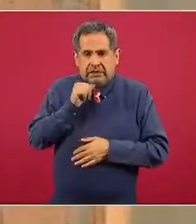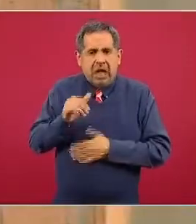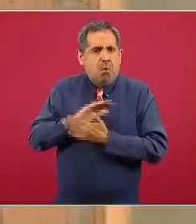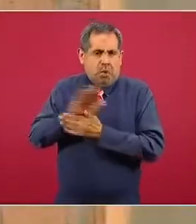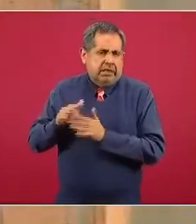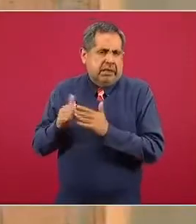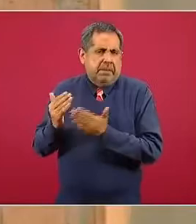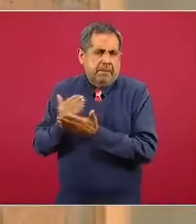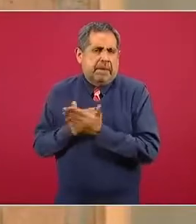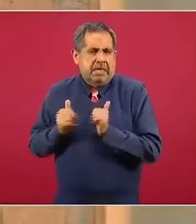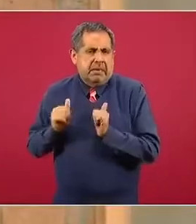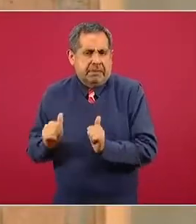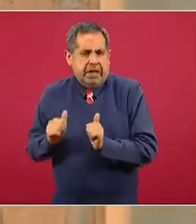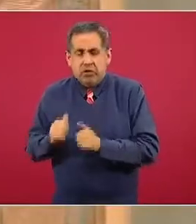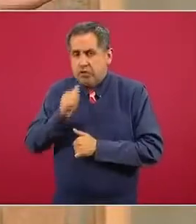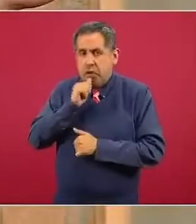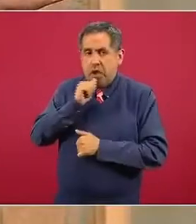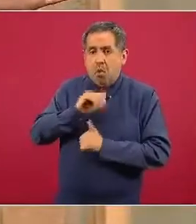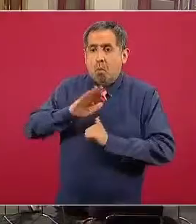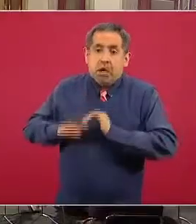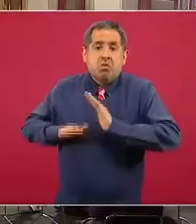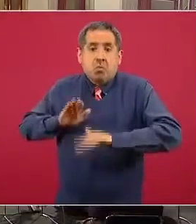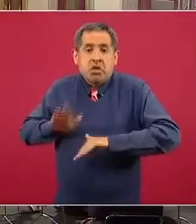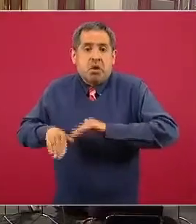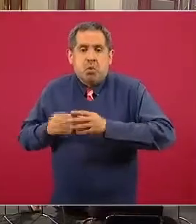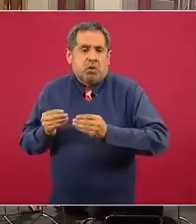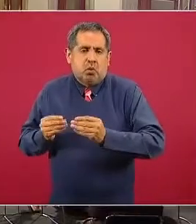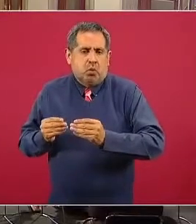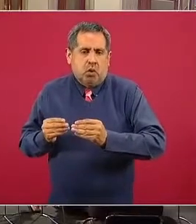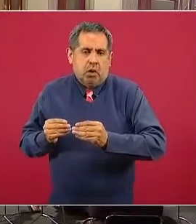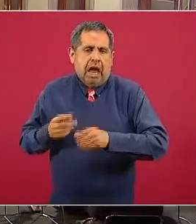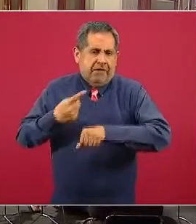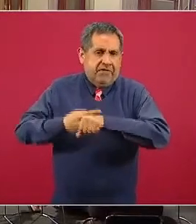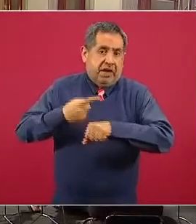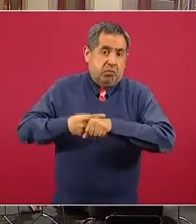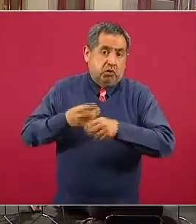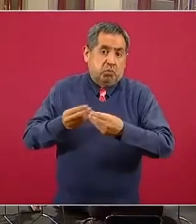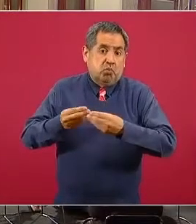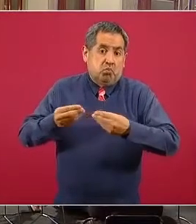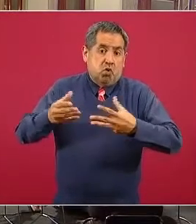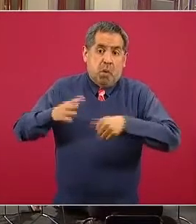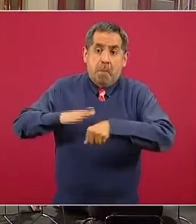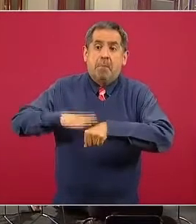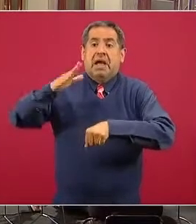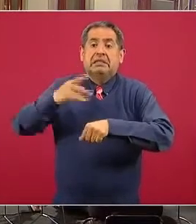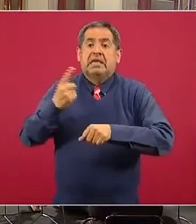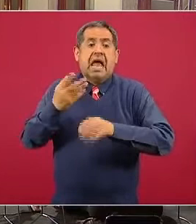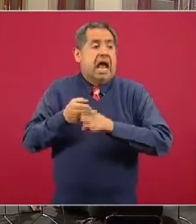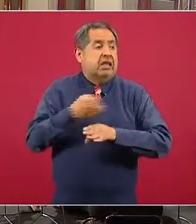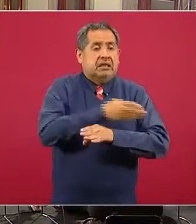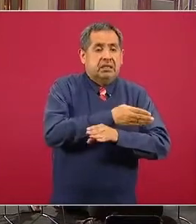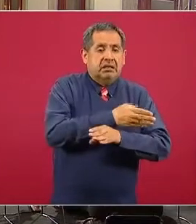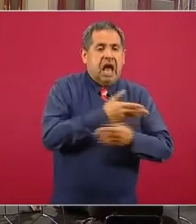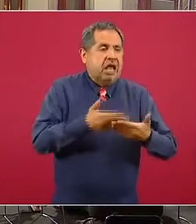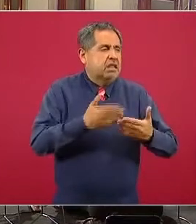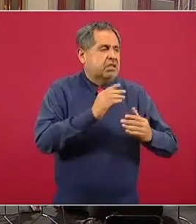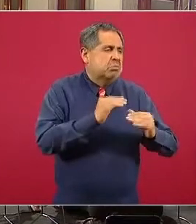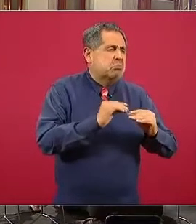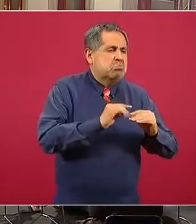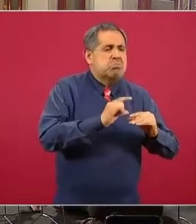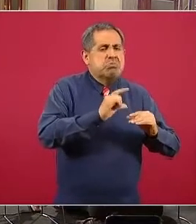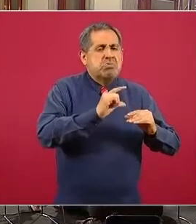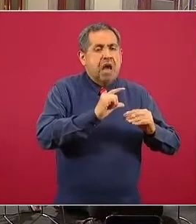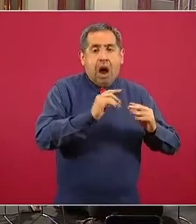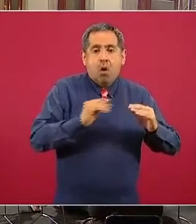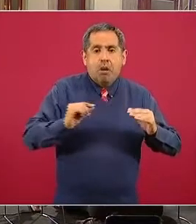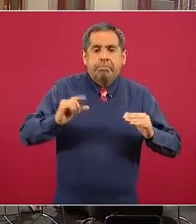decir, todavía no hay una afectación en lo que tiene que ver con la mortalidad, más allá del incremento de los